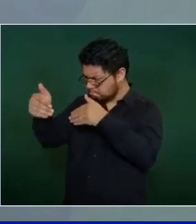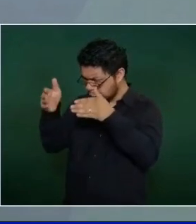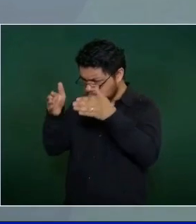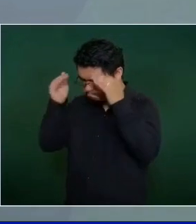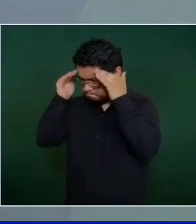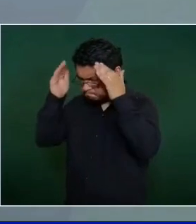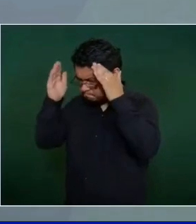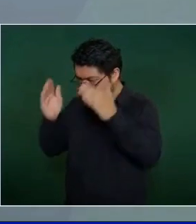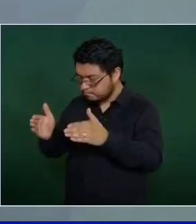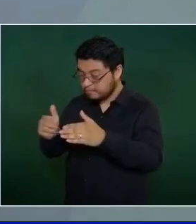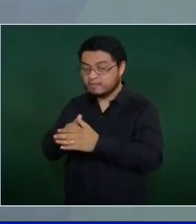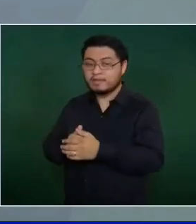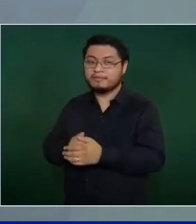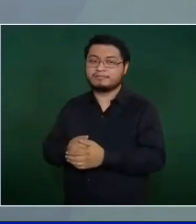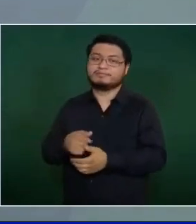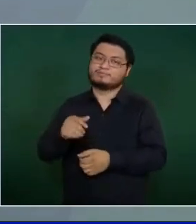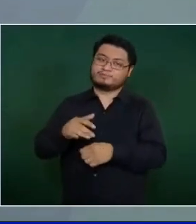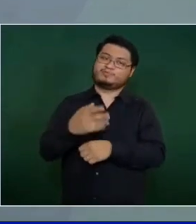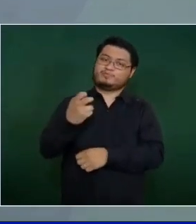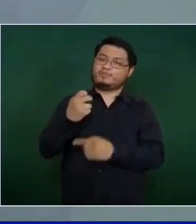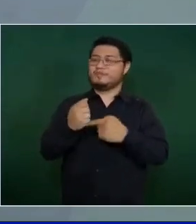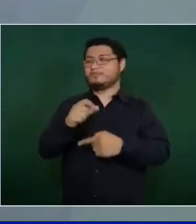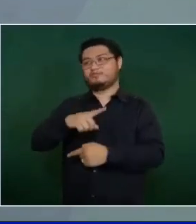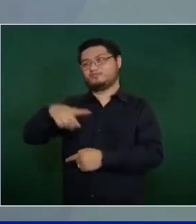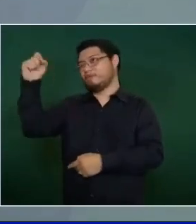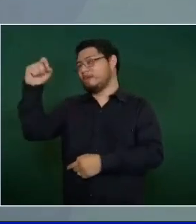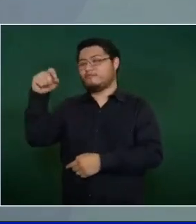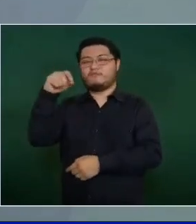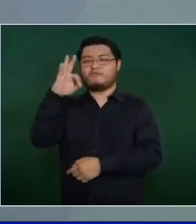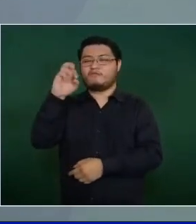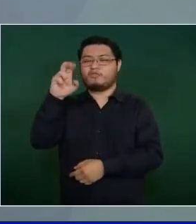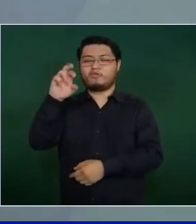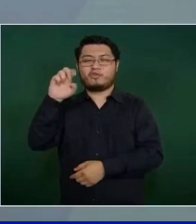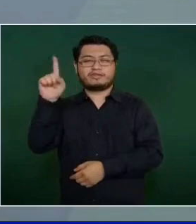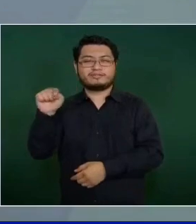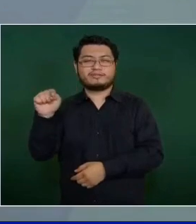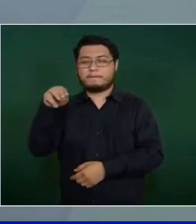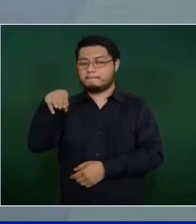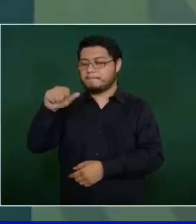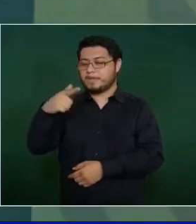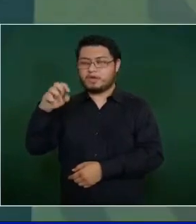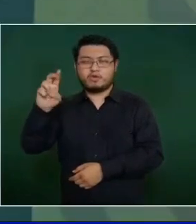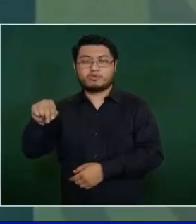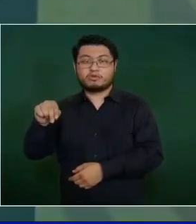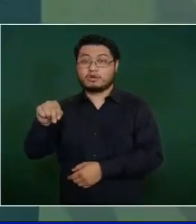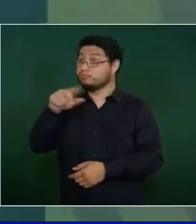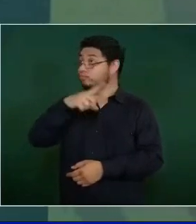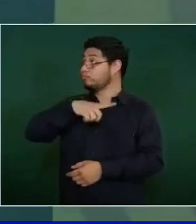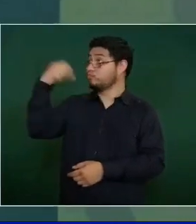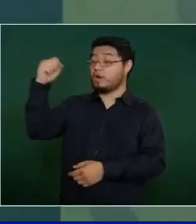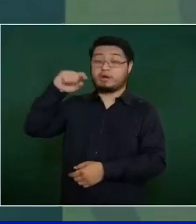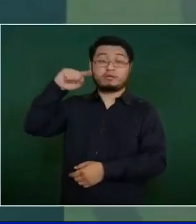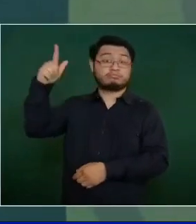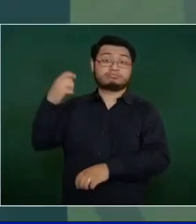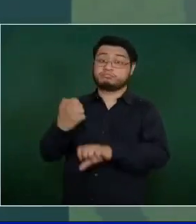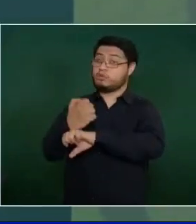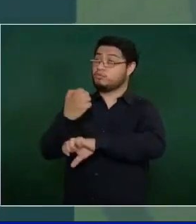Por eso se tuvieron que ir los Flores Magón a hacer el periódico Regeneración a Estados Unidos.